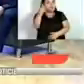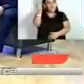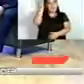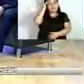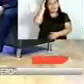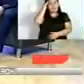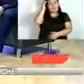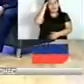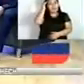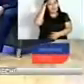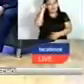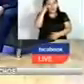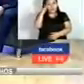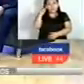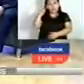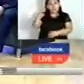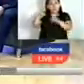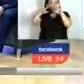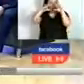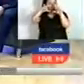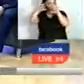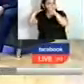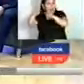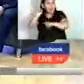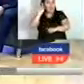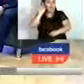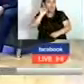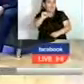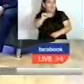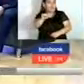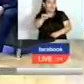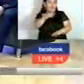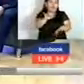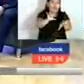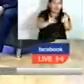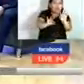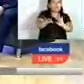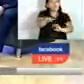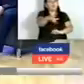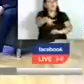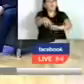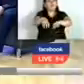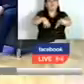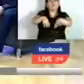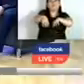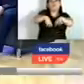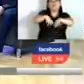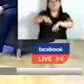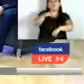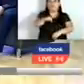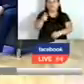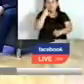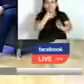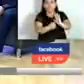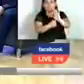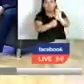por supuesto, llevar estas imágenes de lo que sucede específicamente en algunos puntos de los departamentos del país a